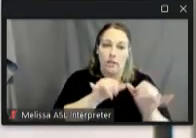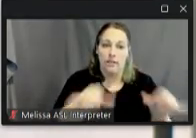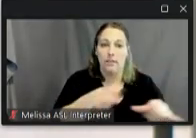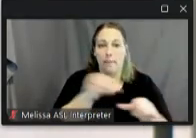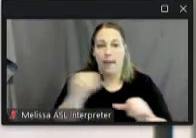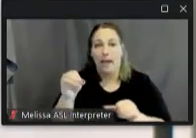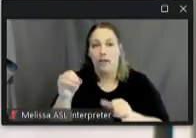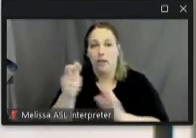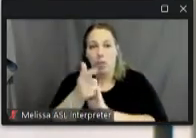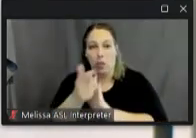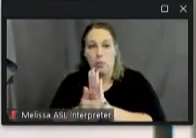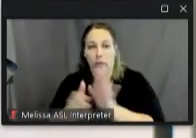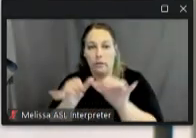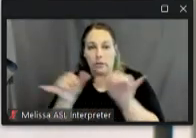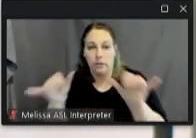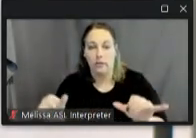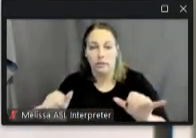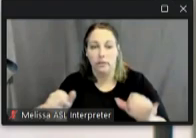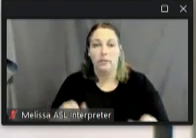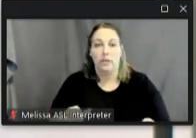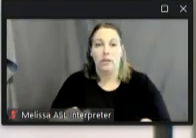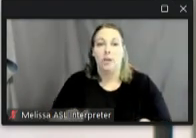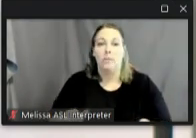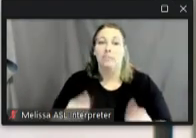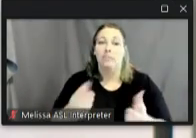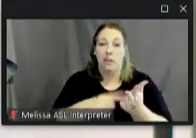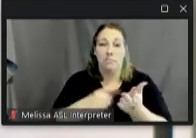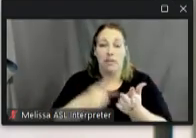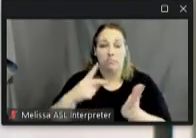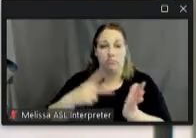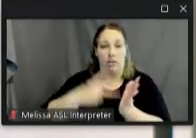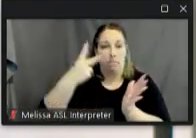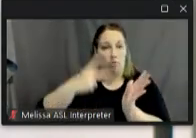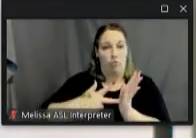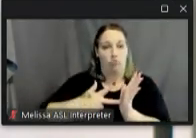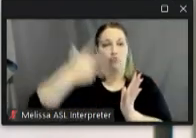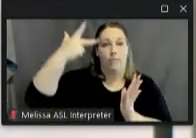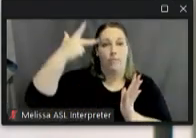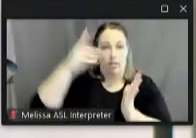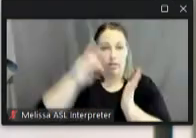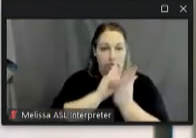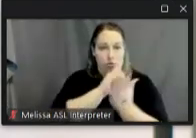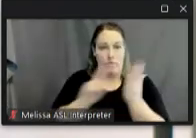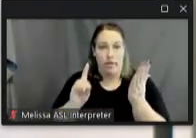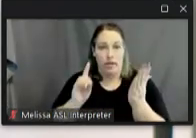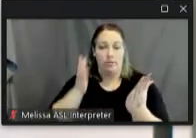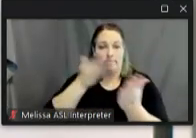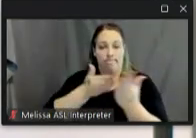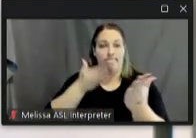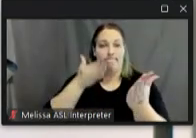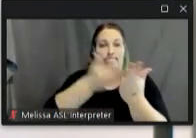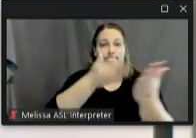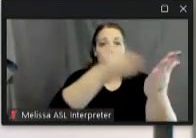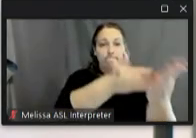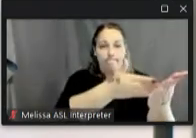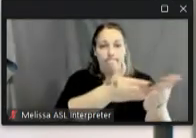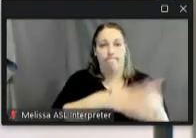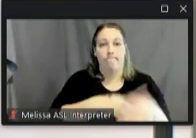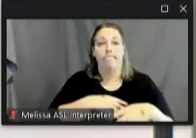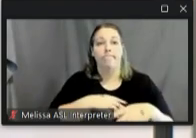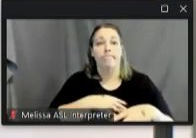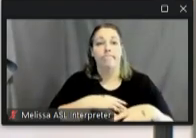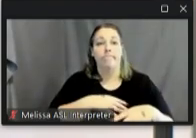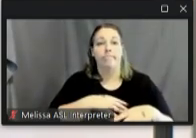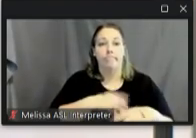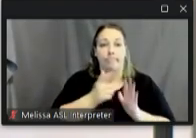mujeres con discapacidad. Asimismo, la concientización, la comunicación y la coordinación interna, trabajar en políticas públicas y